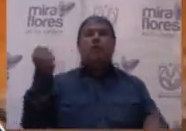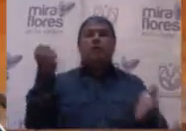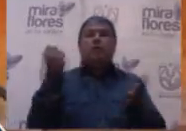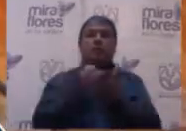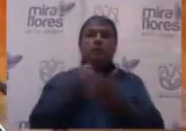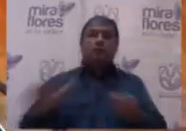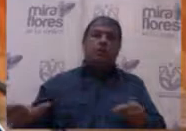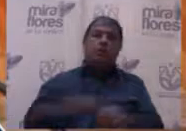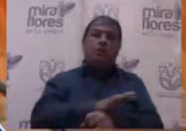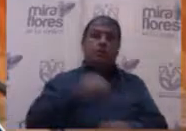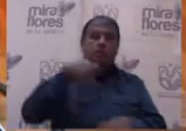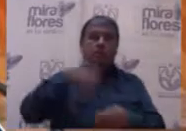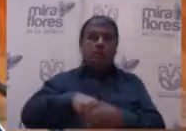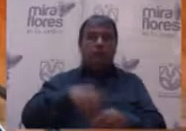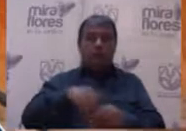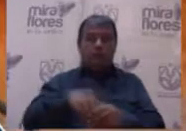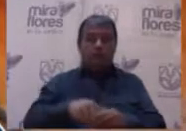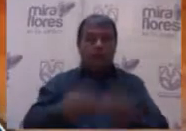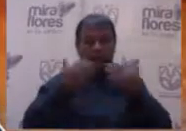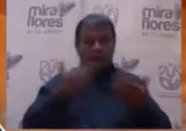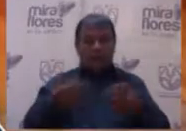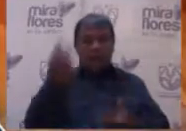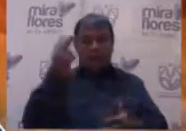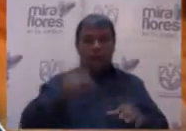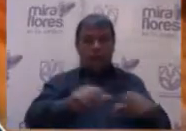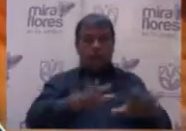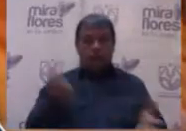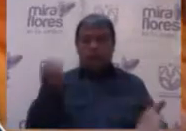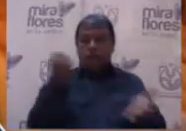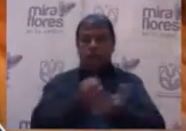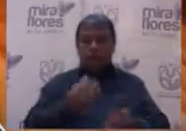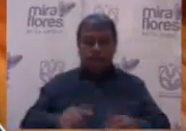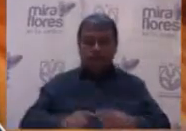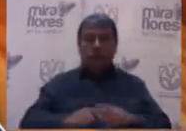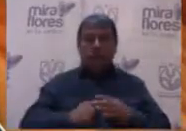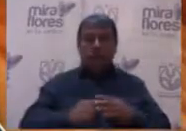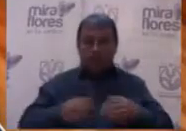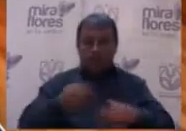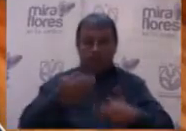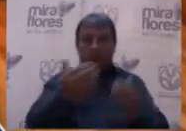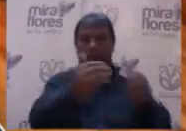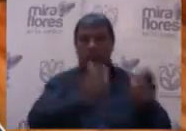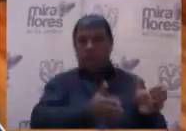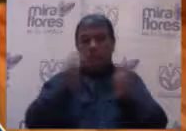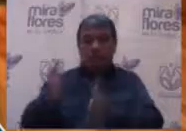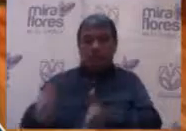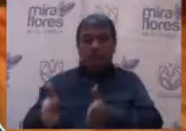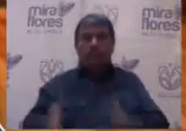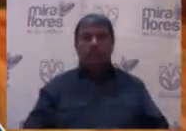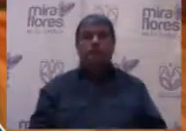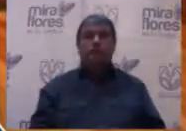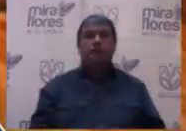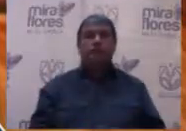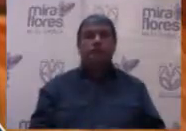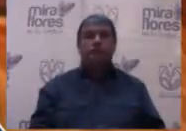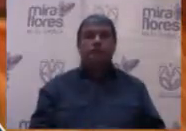por unanimidad de votos. Muchas gracias. Han quedado aprobadas estas dos actas. Vamos entonces a la siguiente estación.